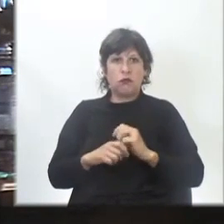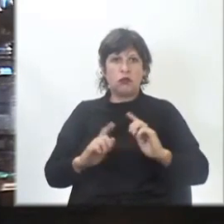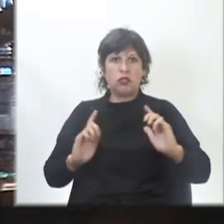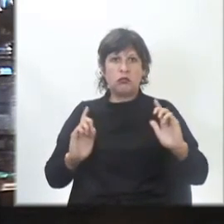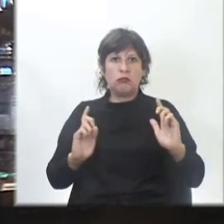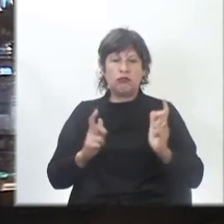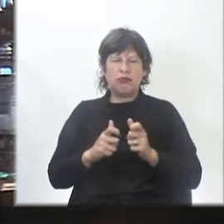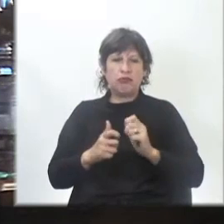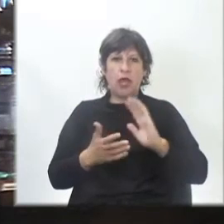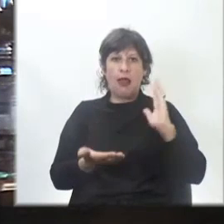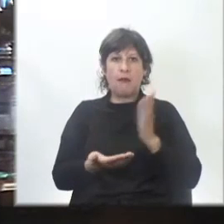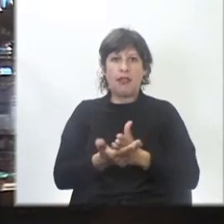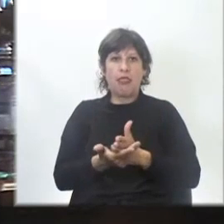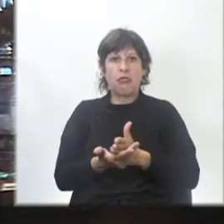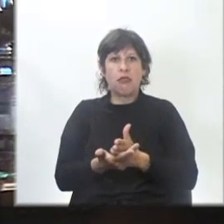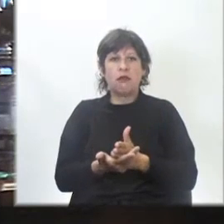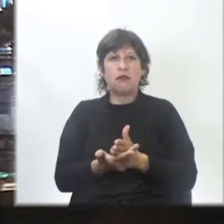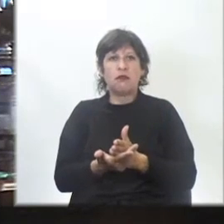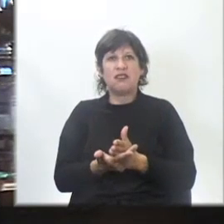mitad.